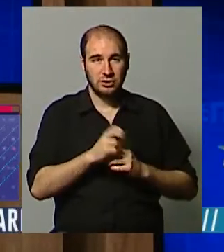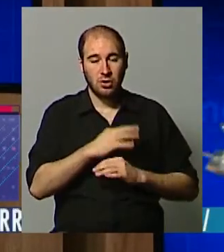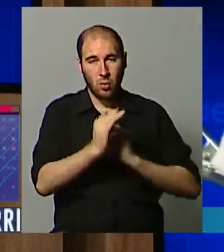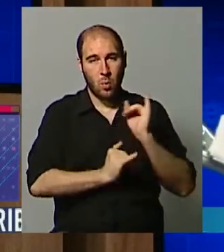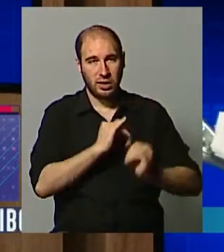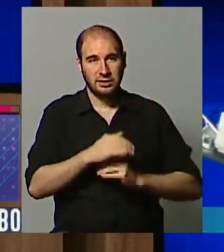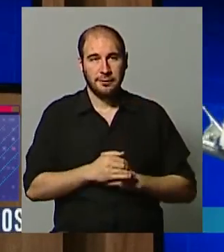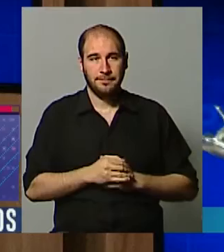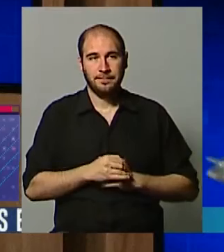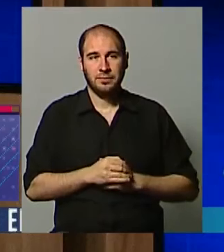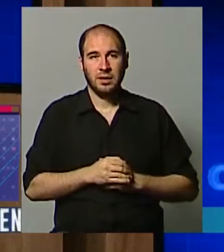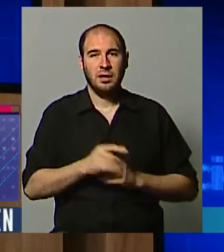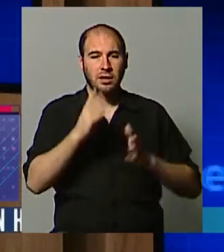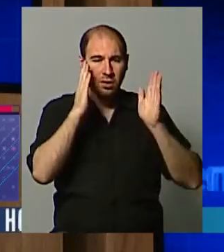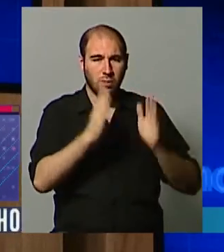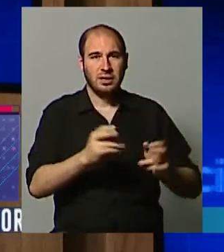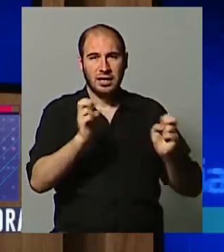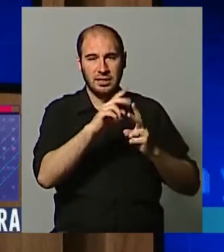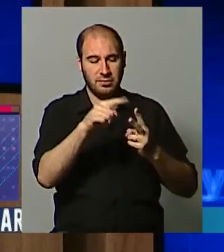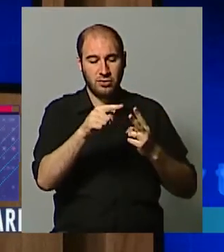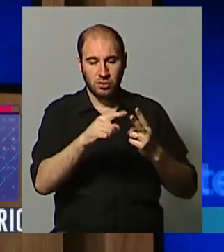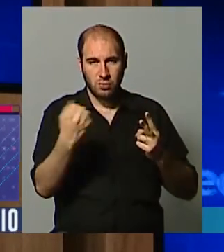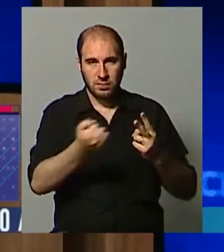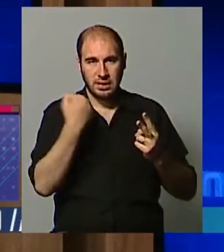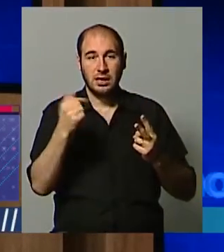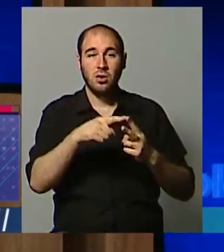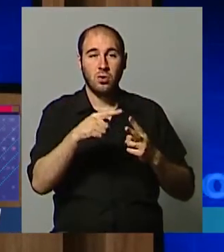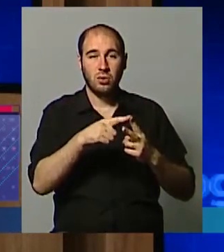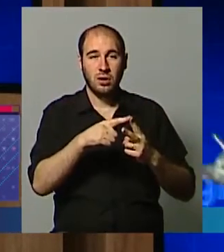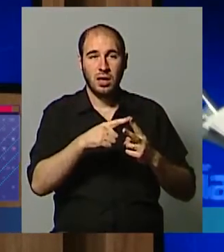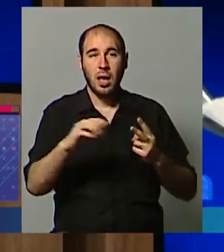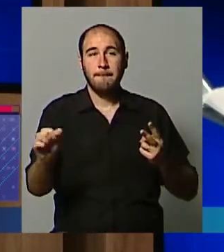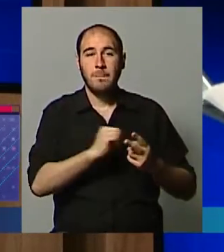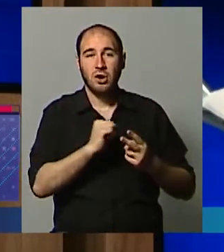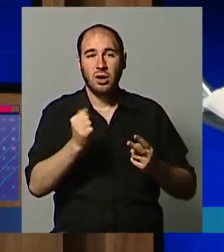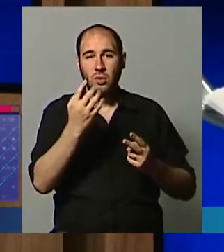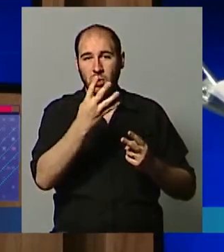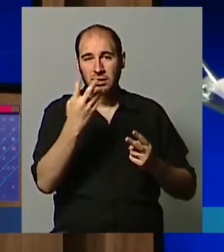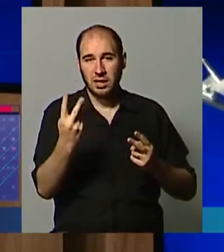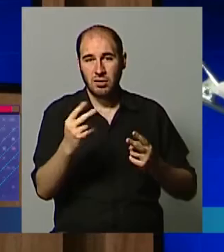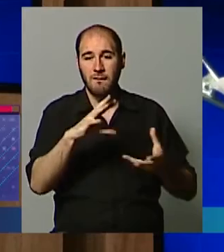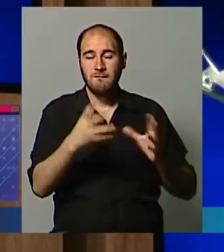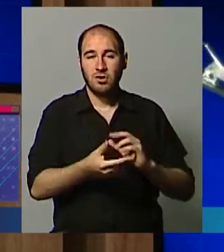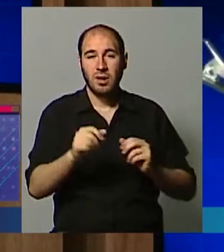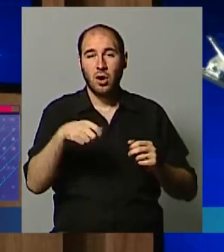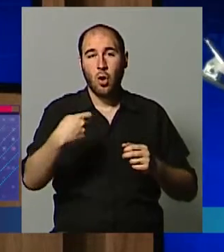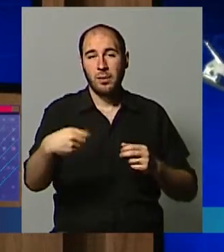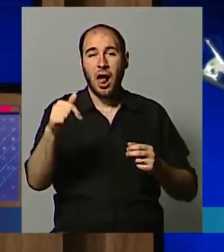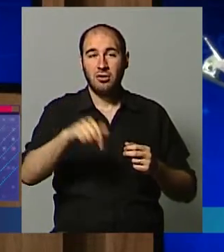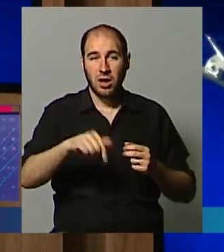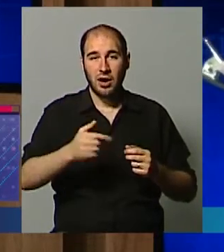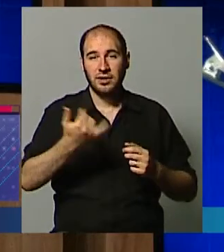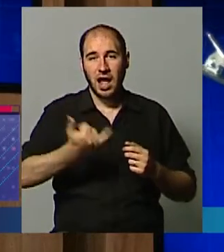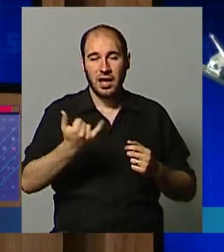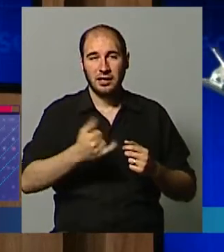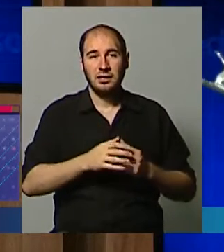plantea hace hincapié en dos ejes fundamentales. Uno es disolver los 42 sistemas previsionales que actualmente